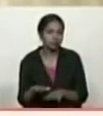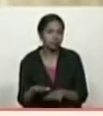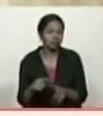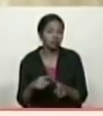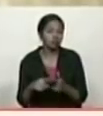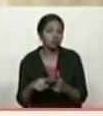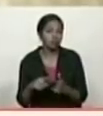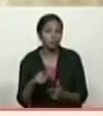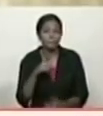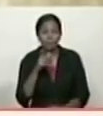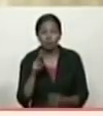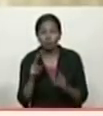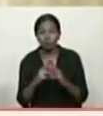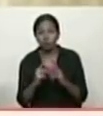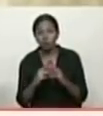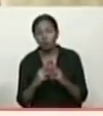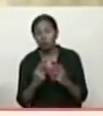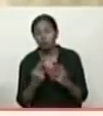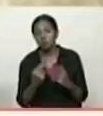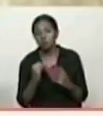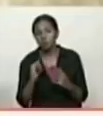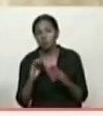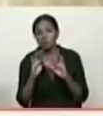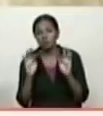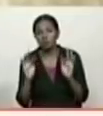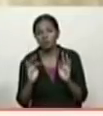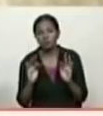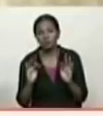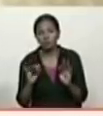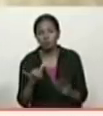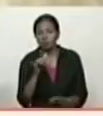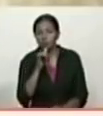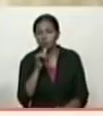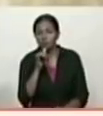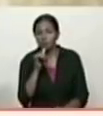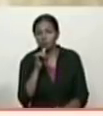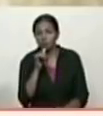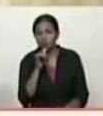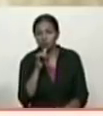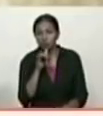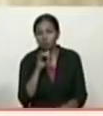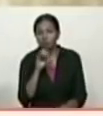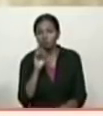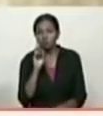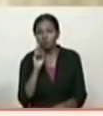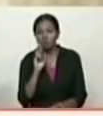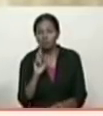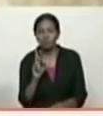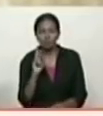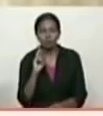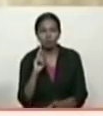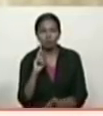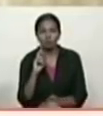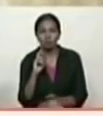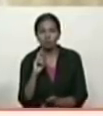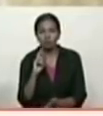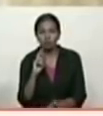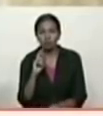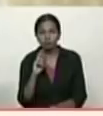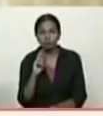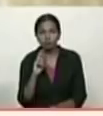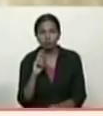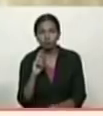tomando decisiones y acciones con información falsa que le llevarán allá los grandes poderosos venezolanos